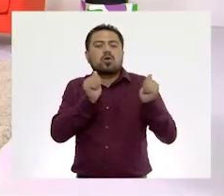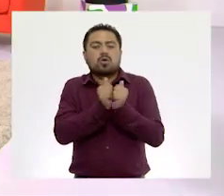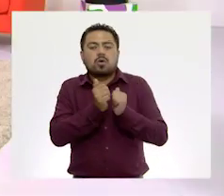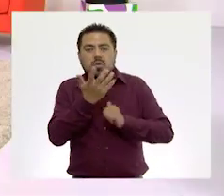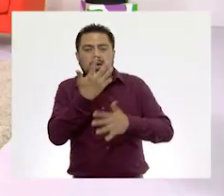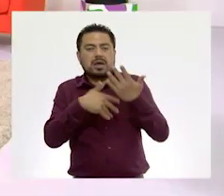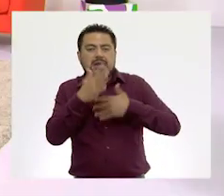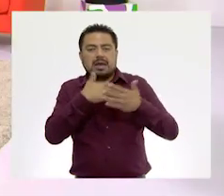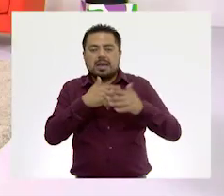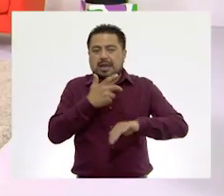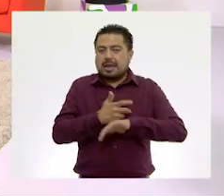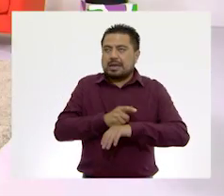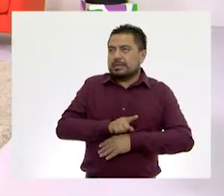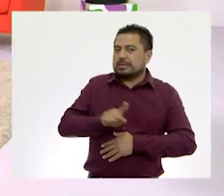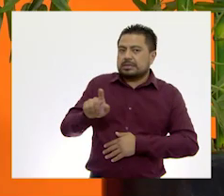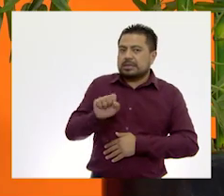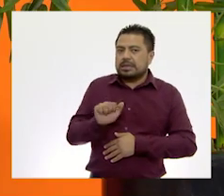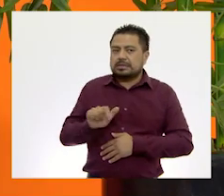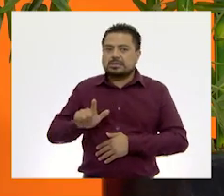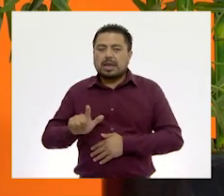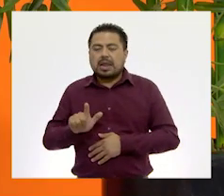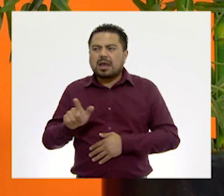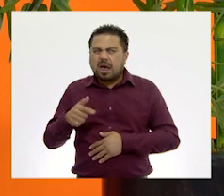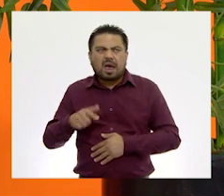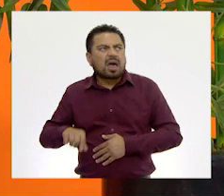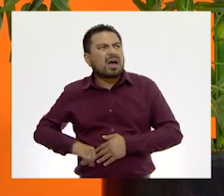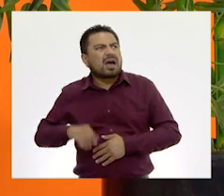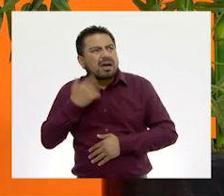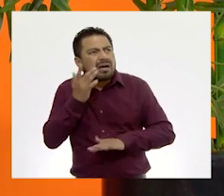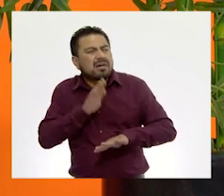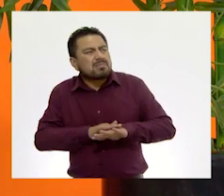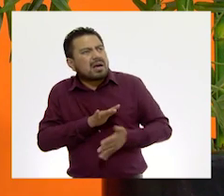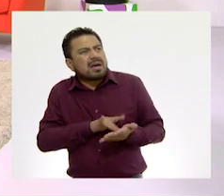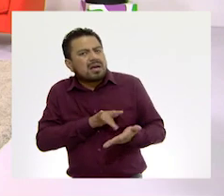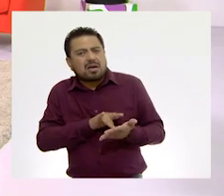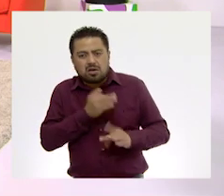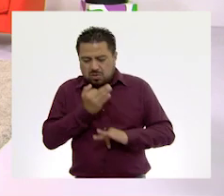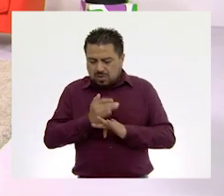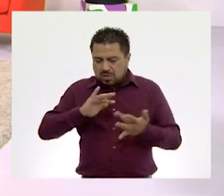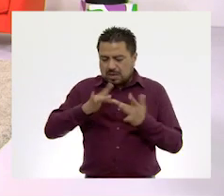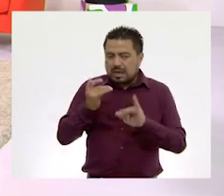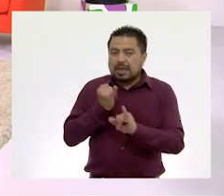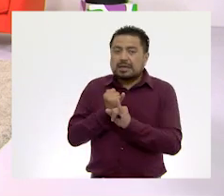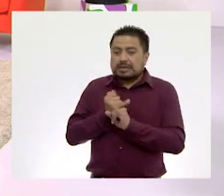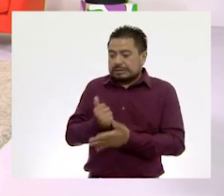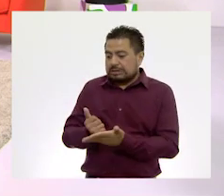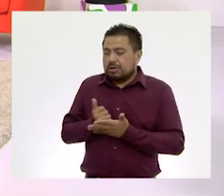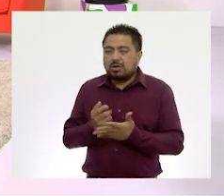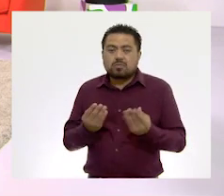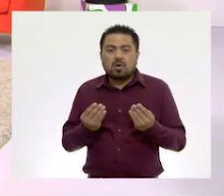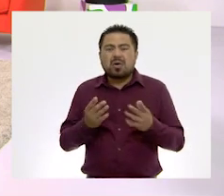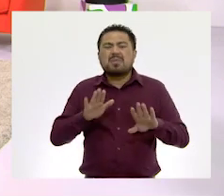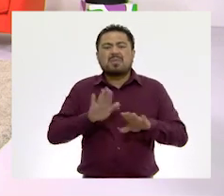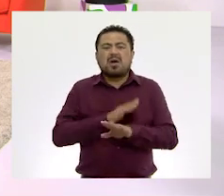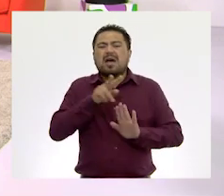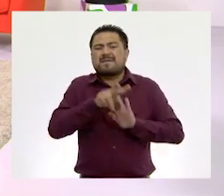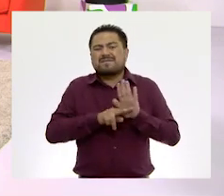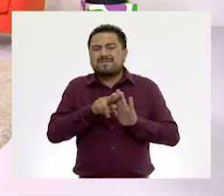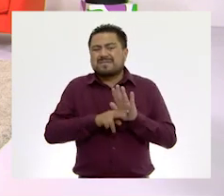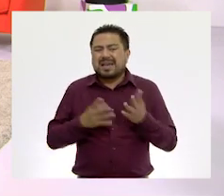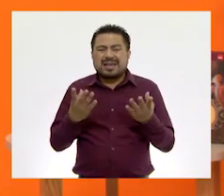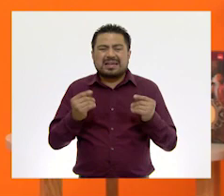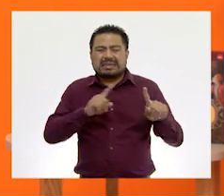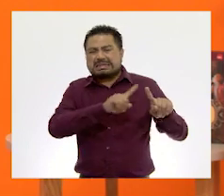de señas americana, entonces están interesados por aprenderla. Pues ahorita las redes sociales también nos ayudan mucho porque hay muchos videos, ¿no?,